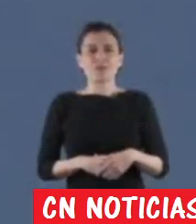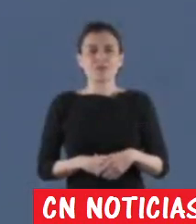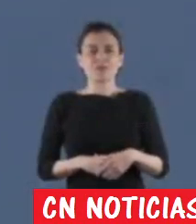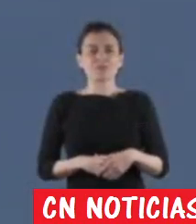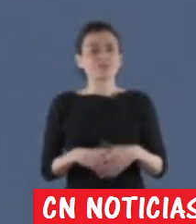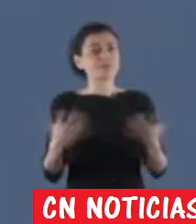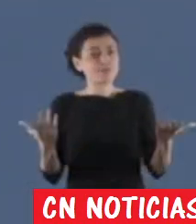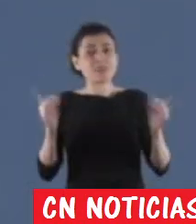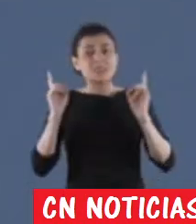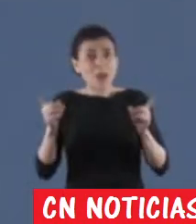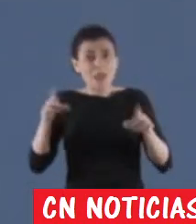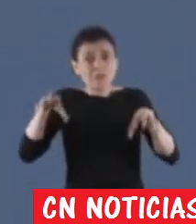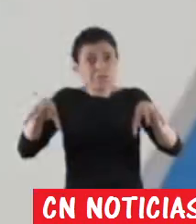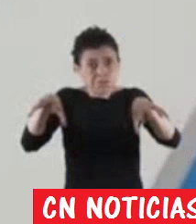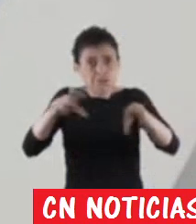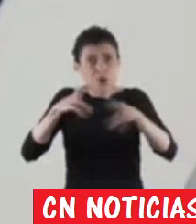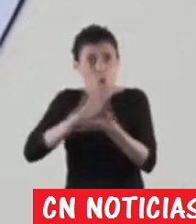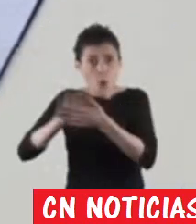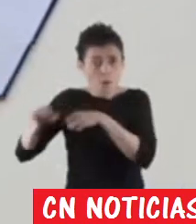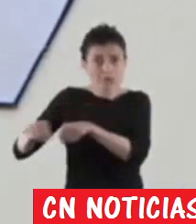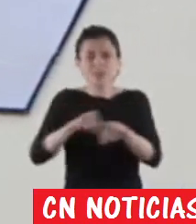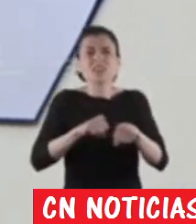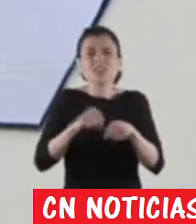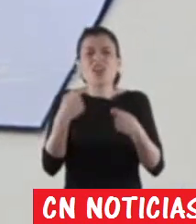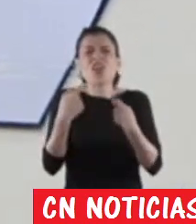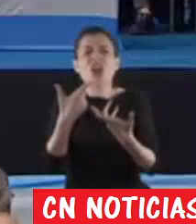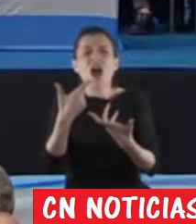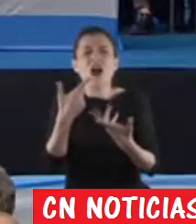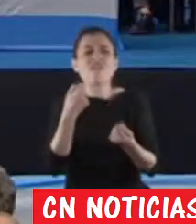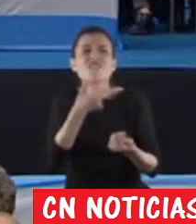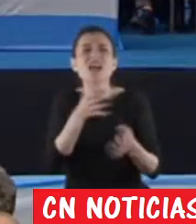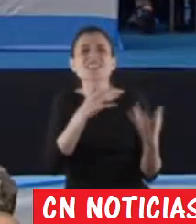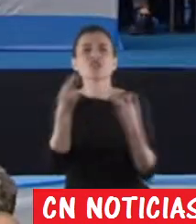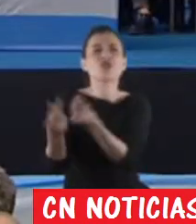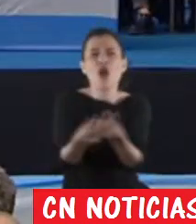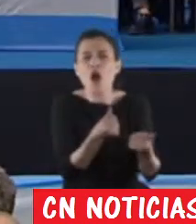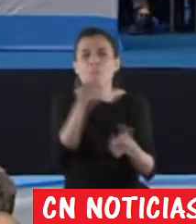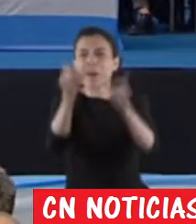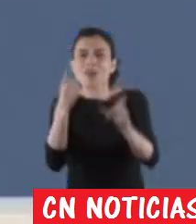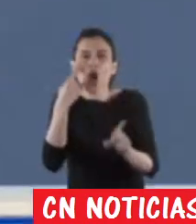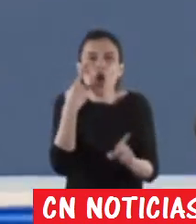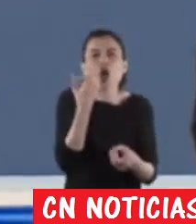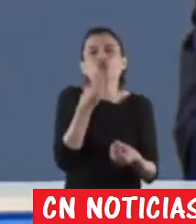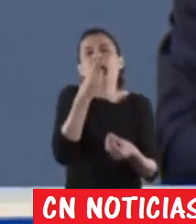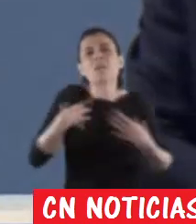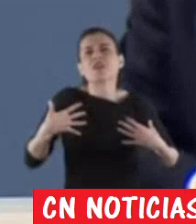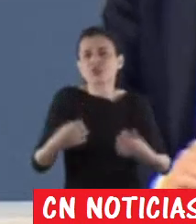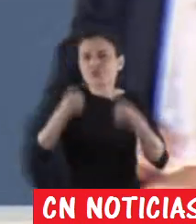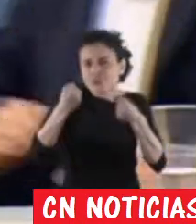Se facilita a través de estos mercados el acceso a alimentos saludables, de calidad y a menor precio.